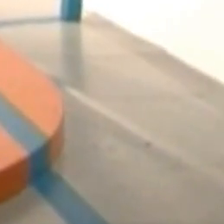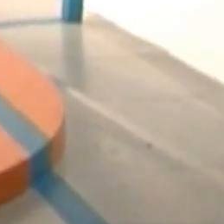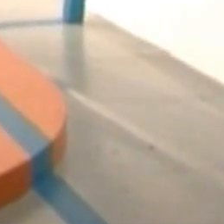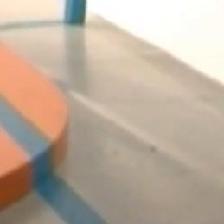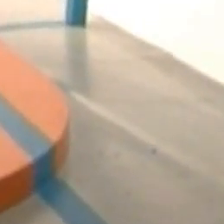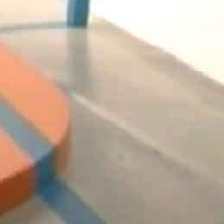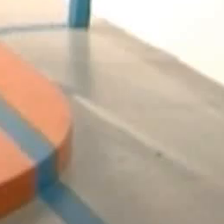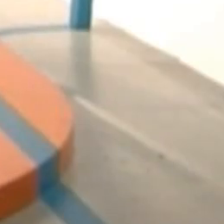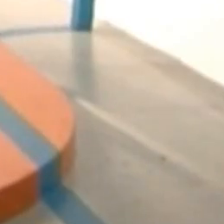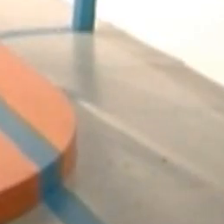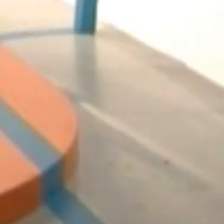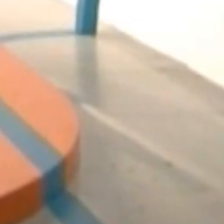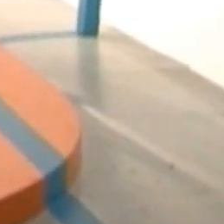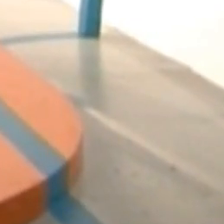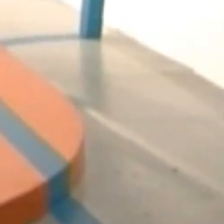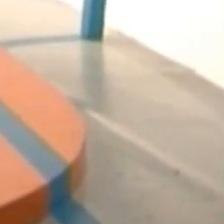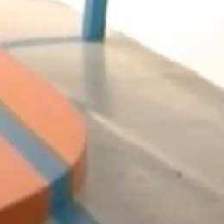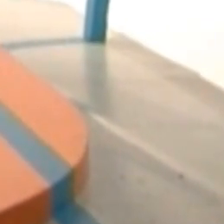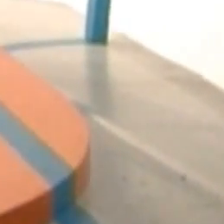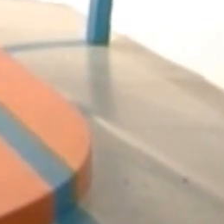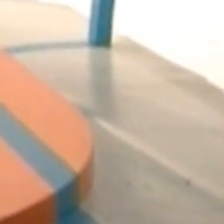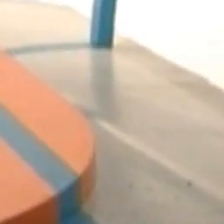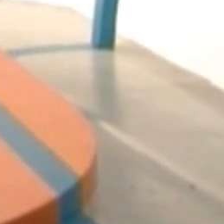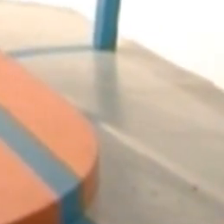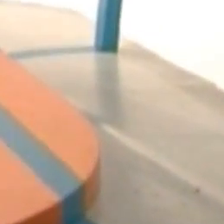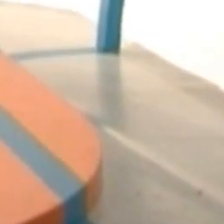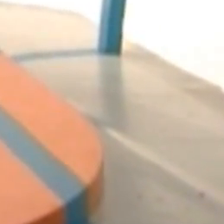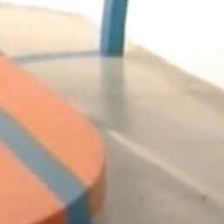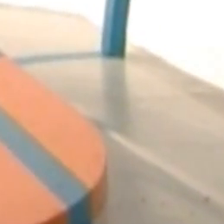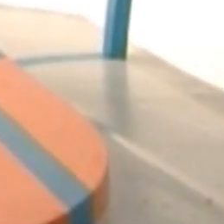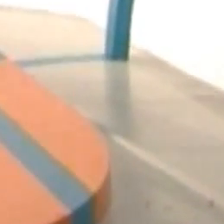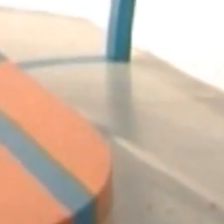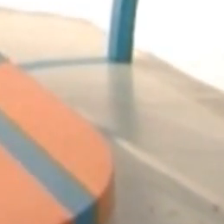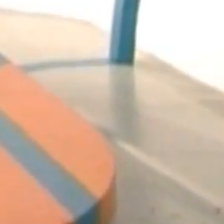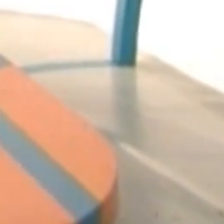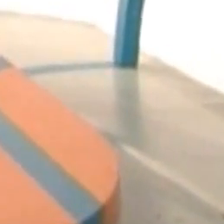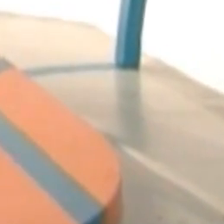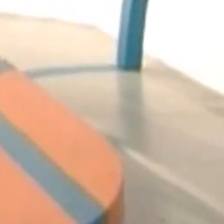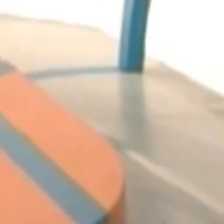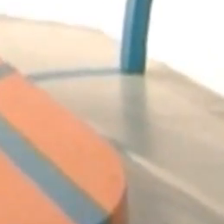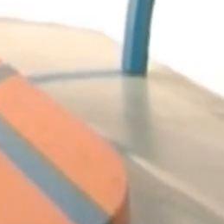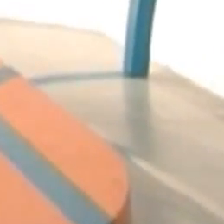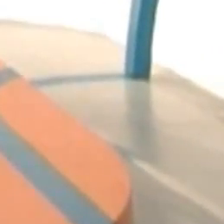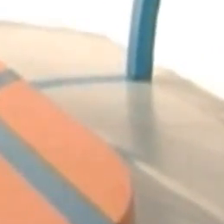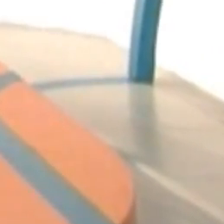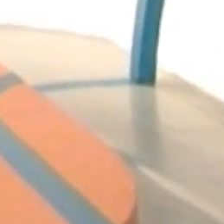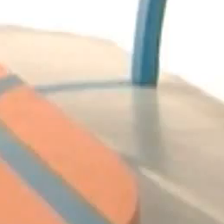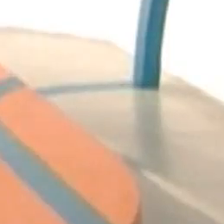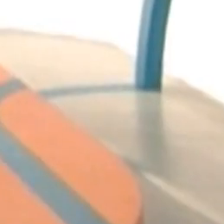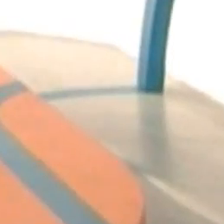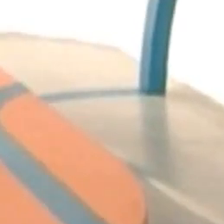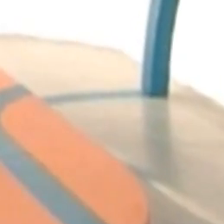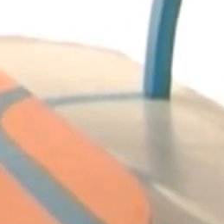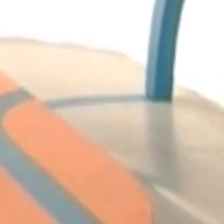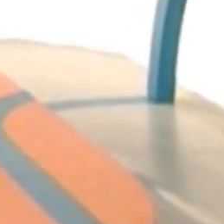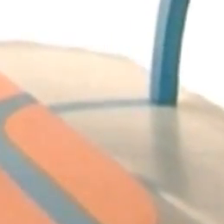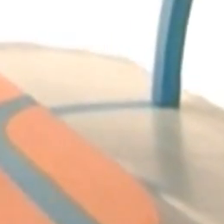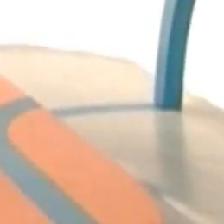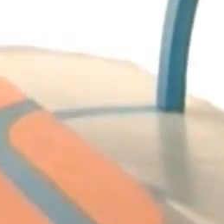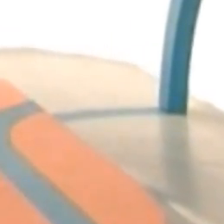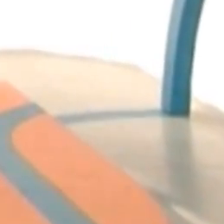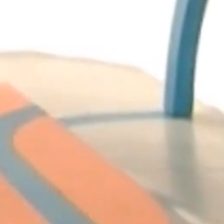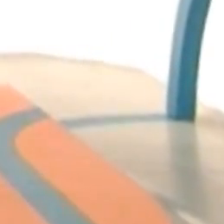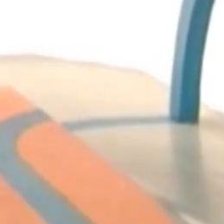Hola, ¿qué tal? Esto es Tus Derechos, una iniciativa del Tribunal Constitucional que junto a TV Perú buscan precisamente eso, acercarle